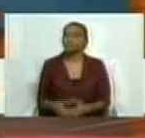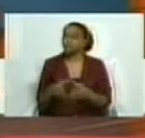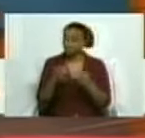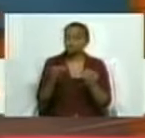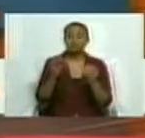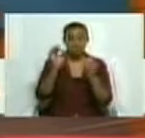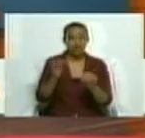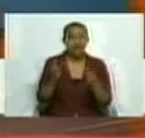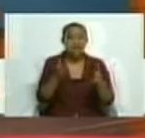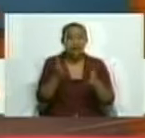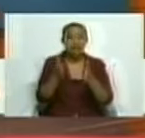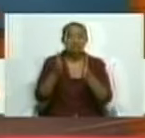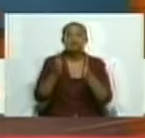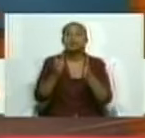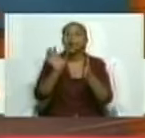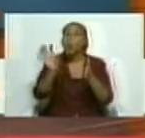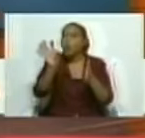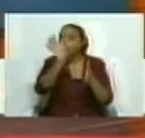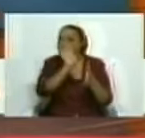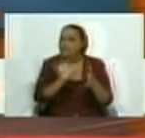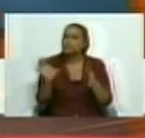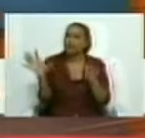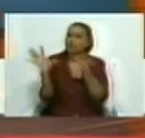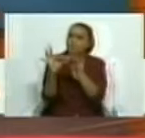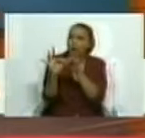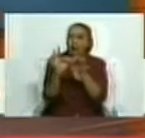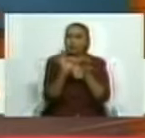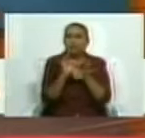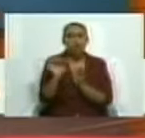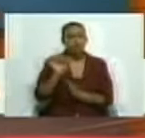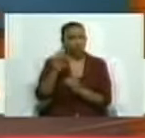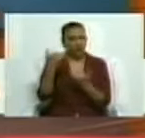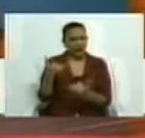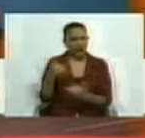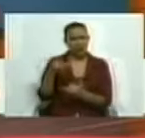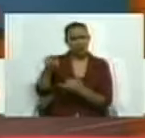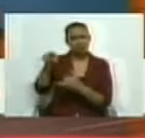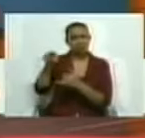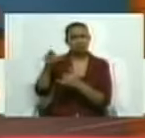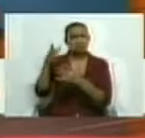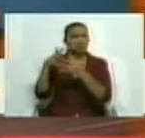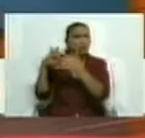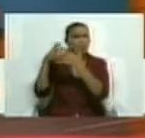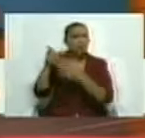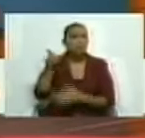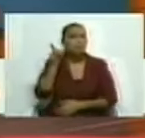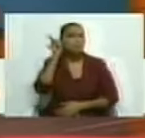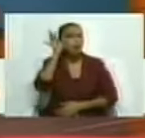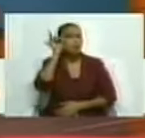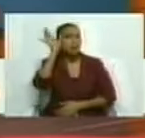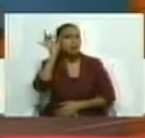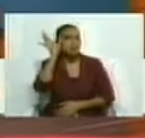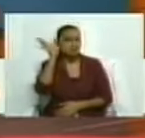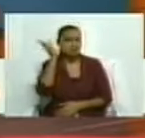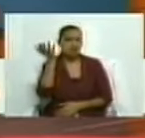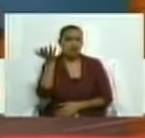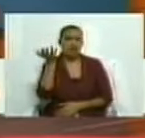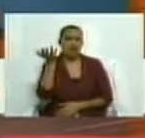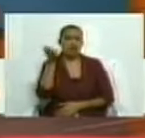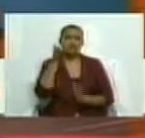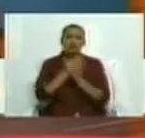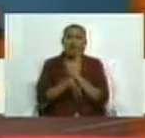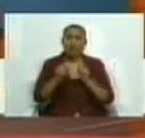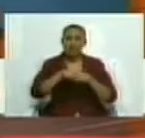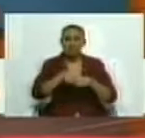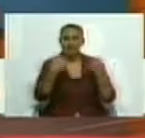camino no este que están ahora inventando para dañar la democracia venezolana y sacar partido